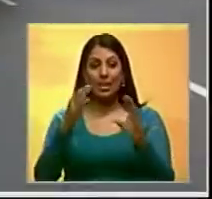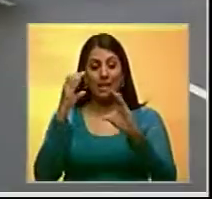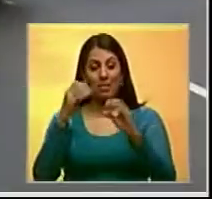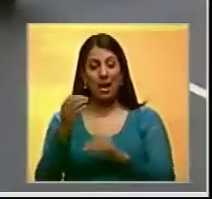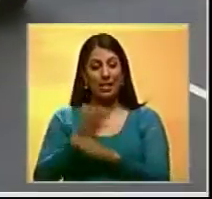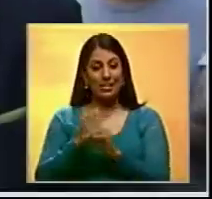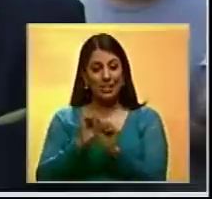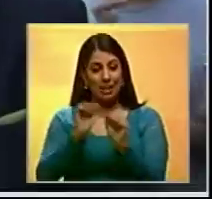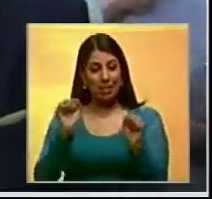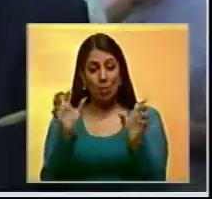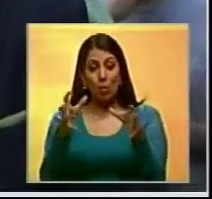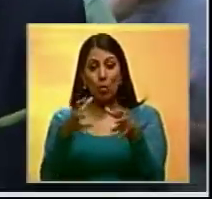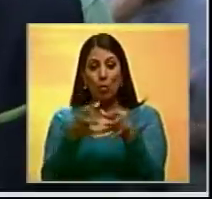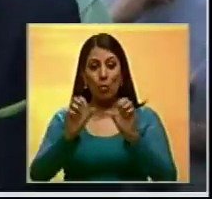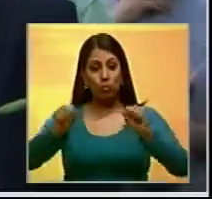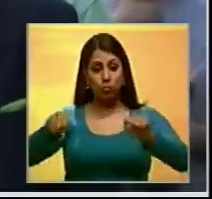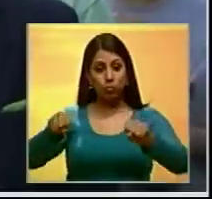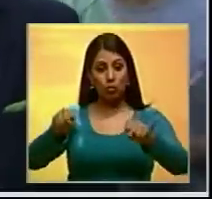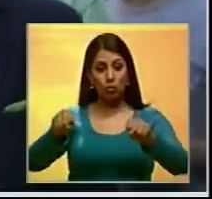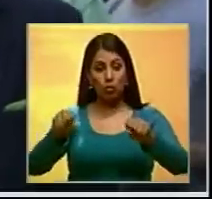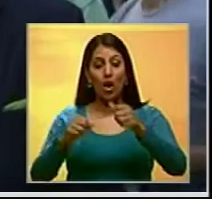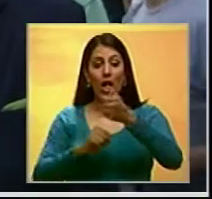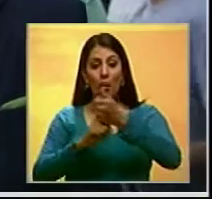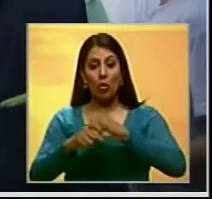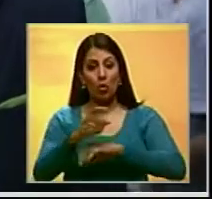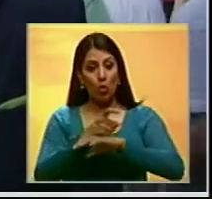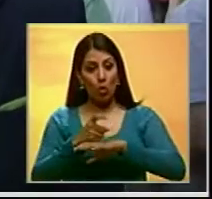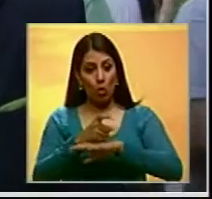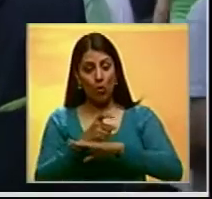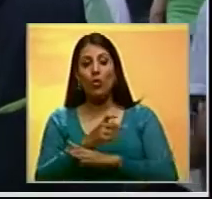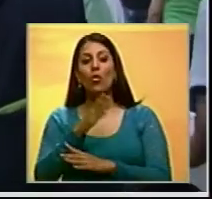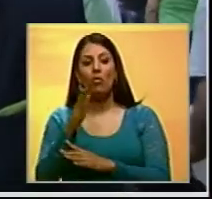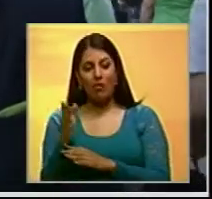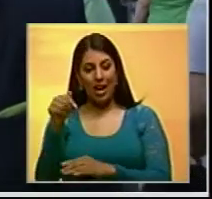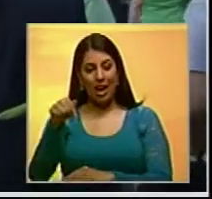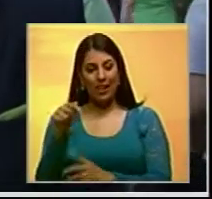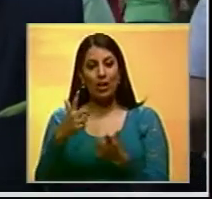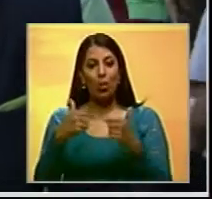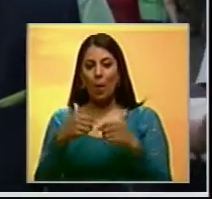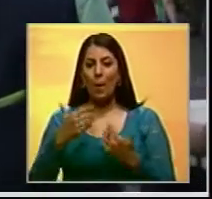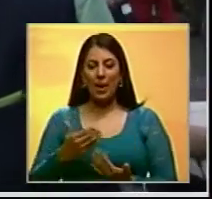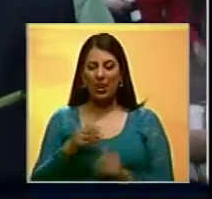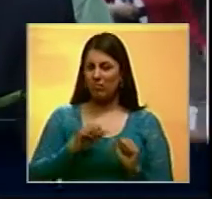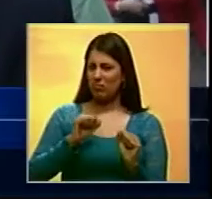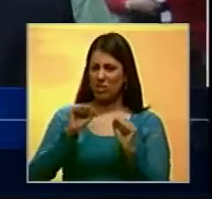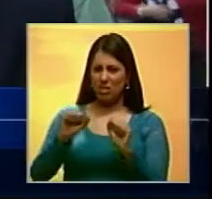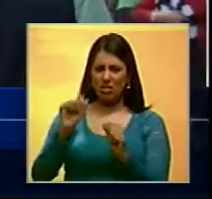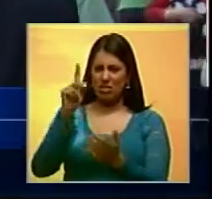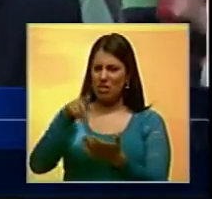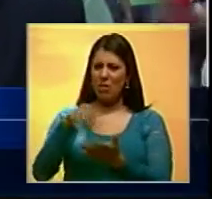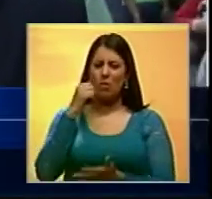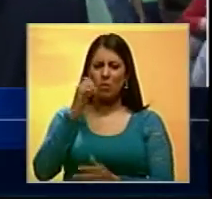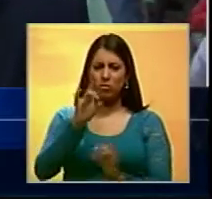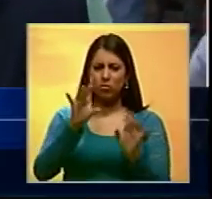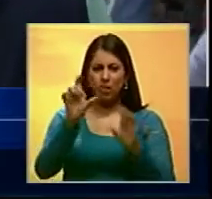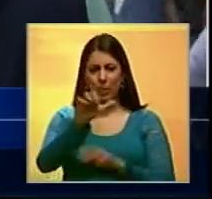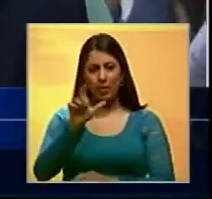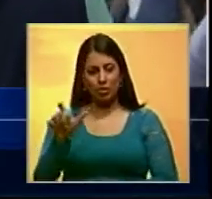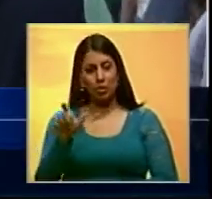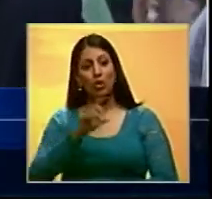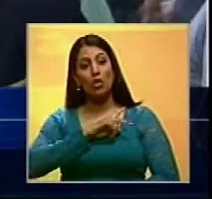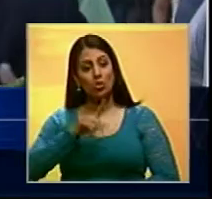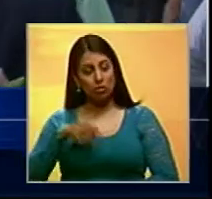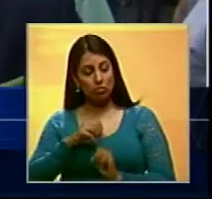más temprano, un grupo de motorizados afectos al gobierno acudieron acá a esta sede para rechazar la presencia de los transportistas. Por